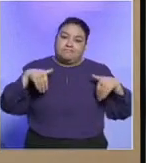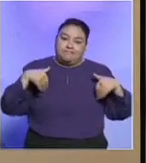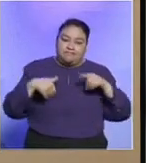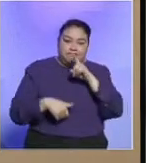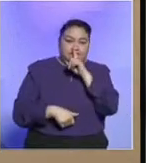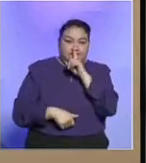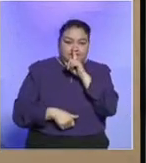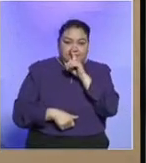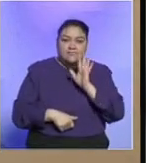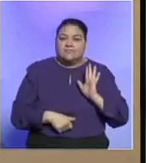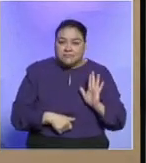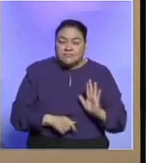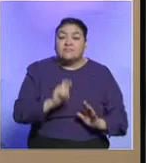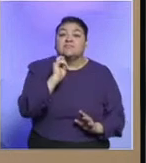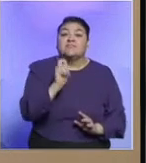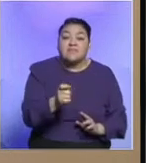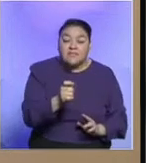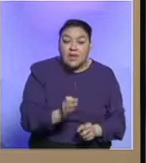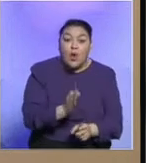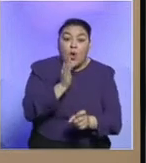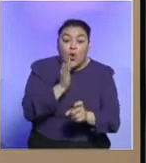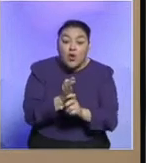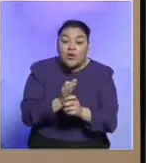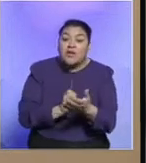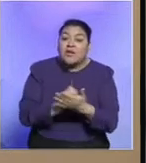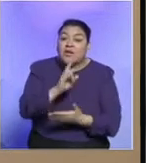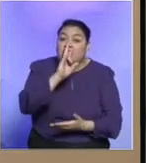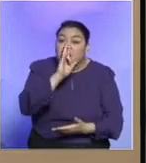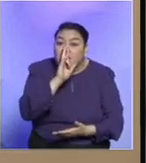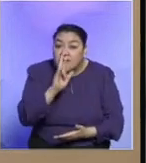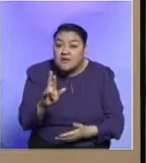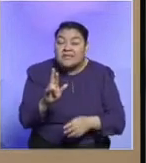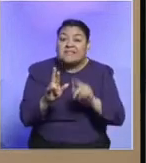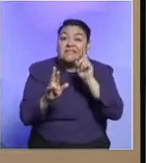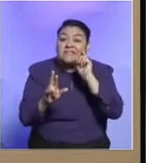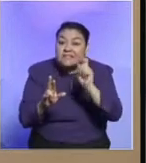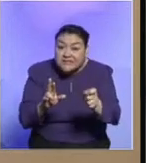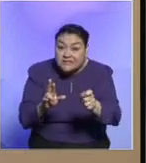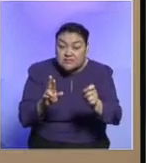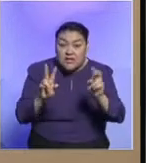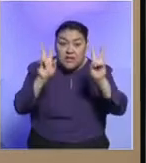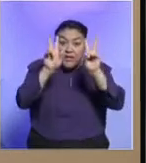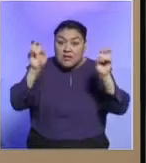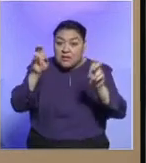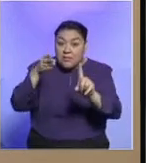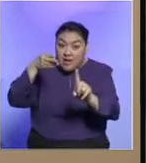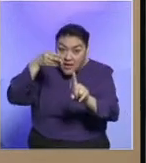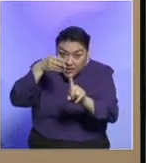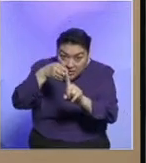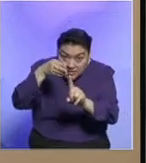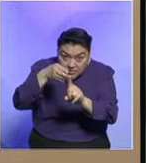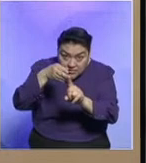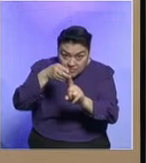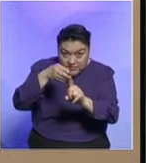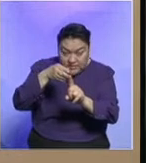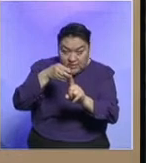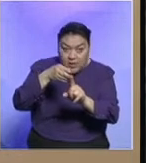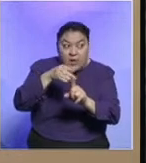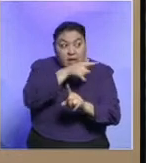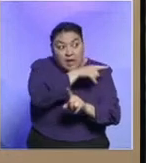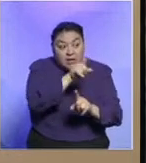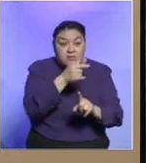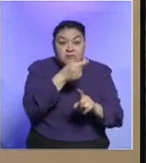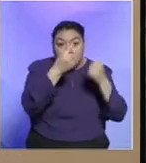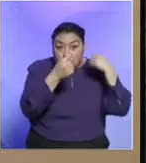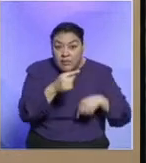Es decir, en lo que aquí nos pronunciamos es exclusivamente en lo que tiene que ver con